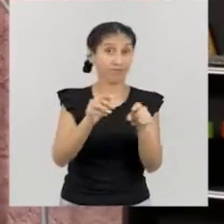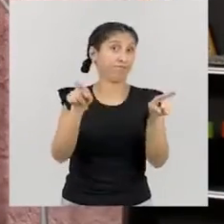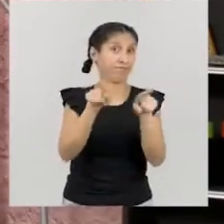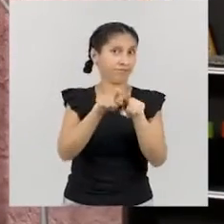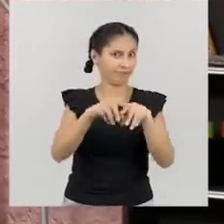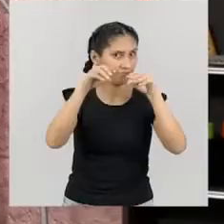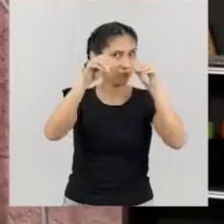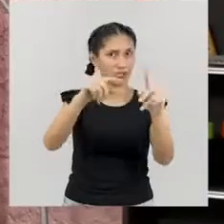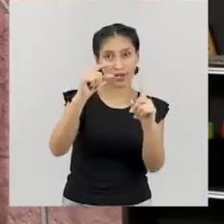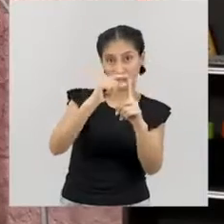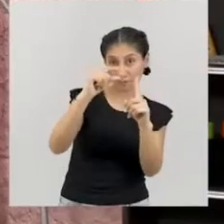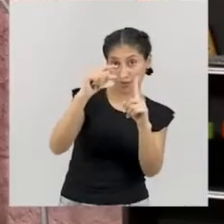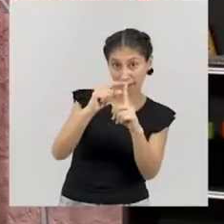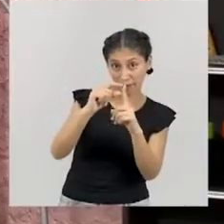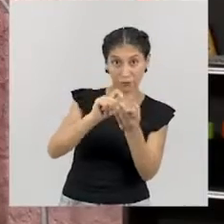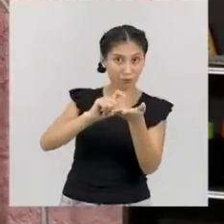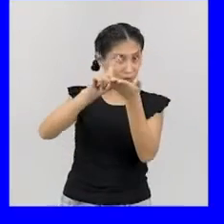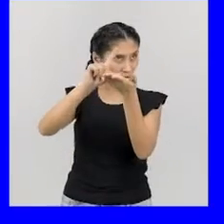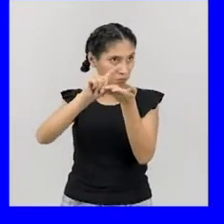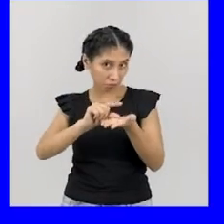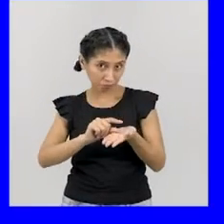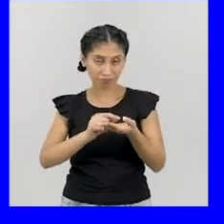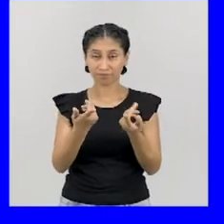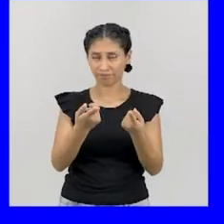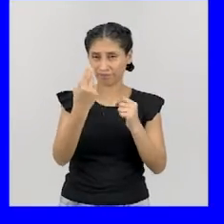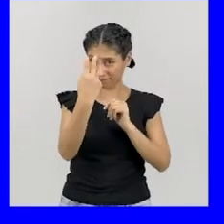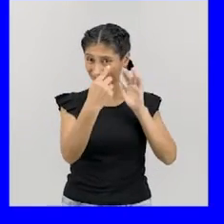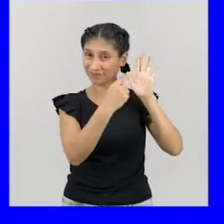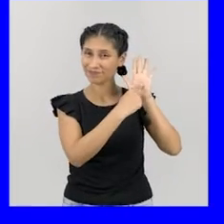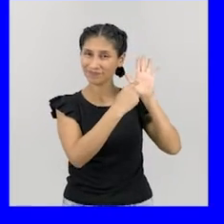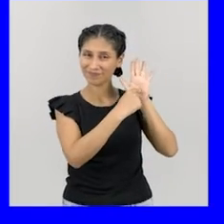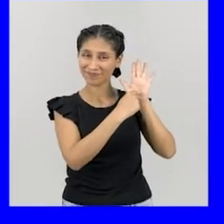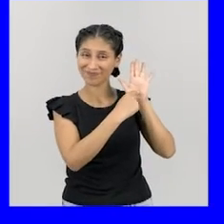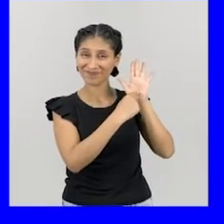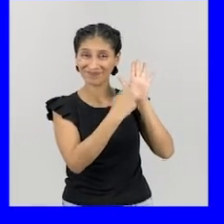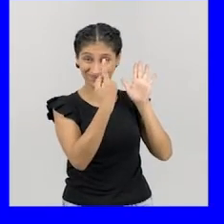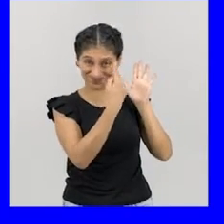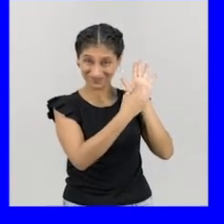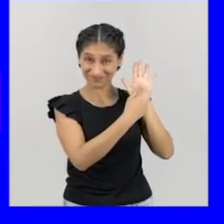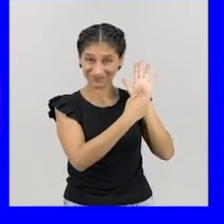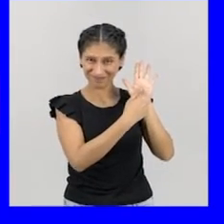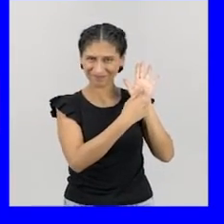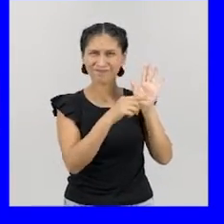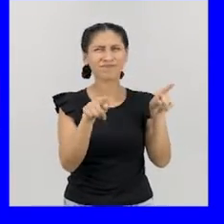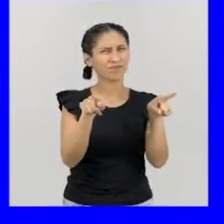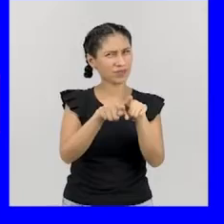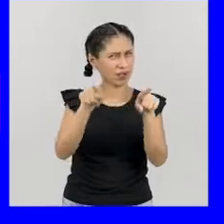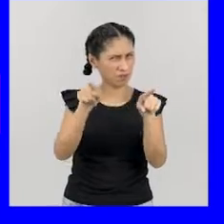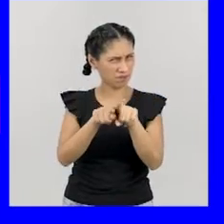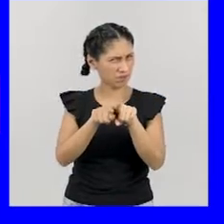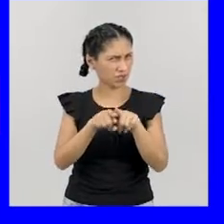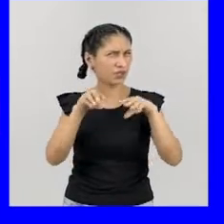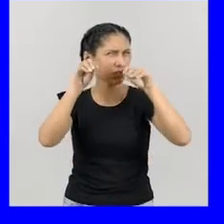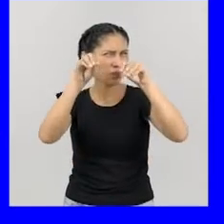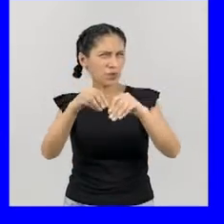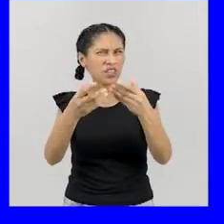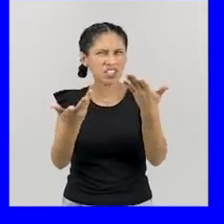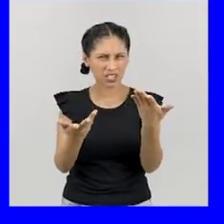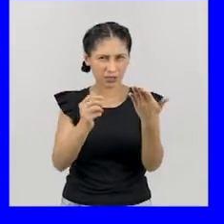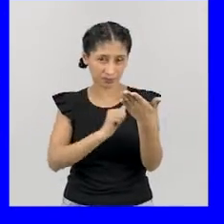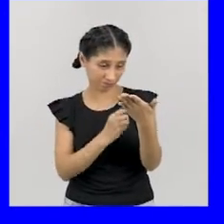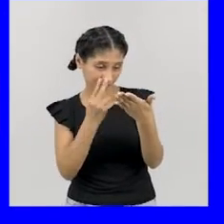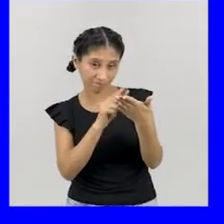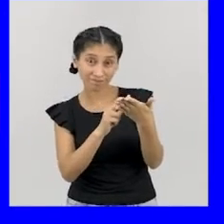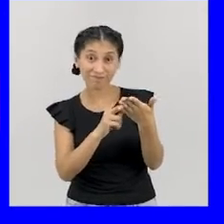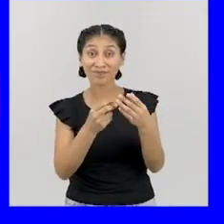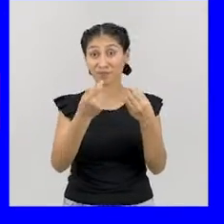correcto de mayúsculas, entre otros. Como vemos aquí, en estos gráficos, también indican la disposición